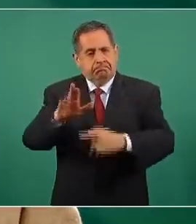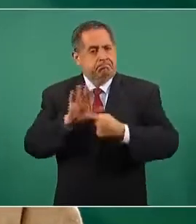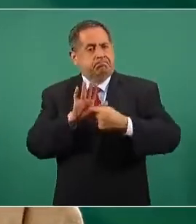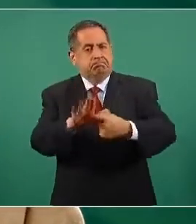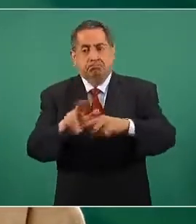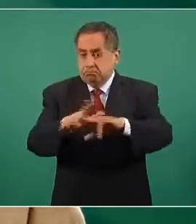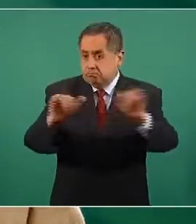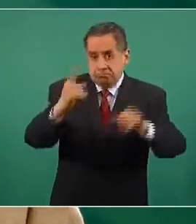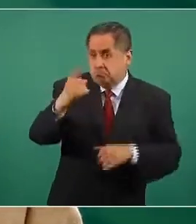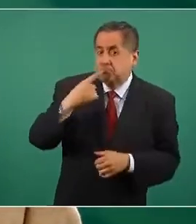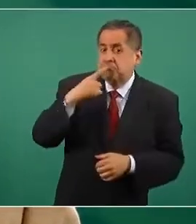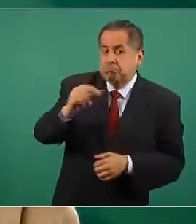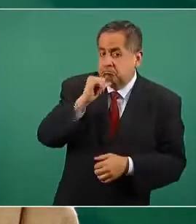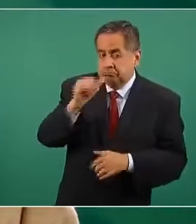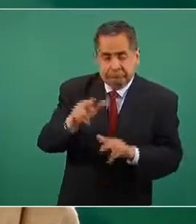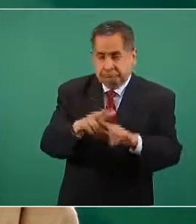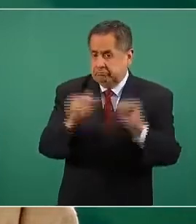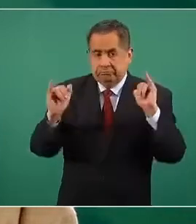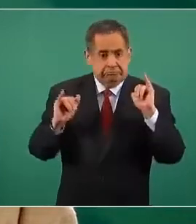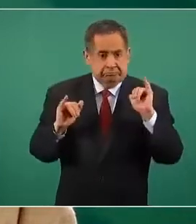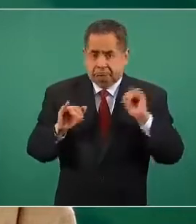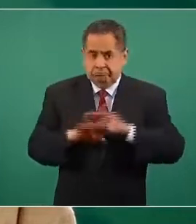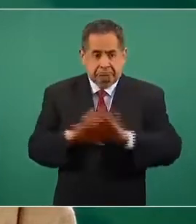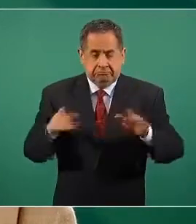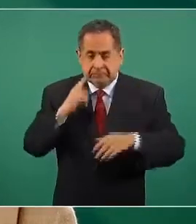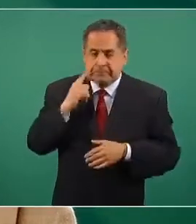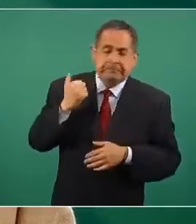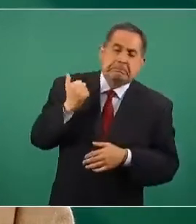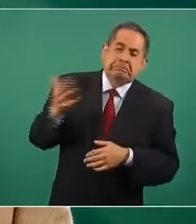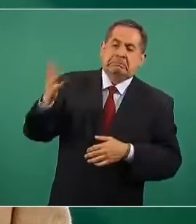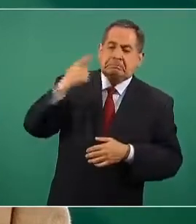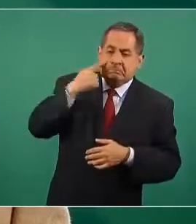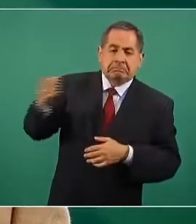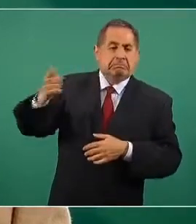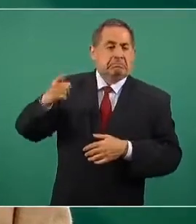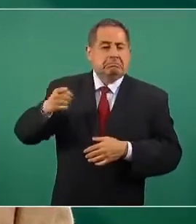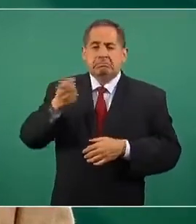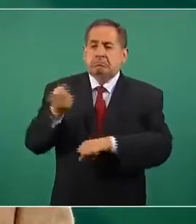Ninguna, nadie puede decir